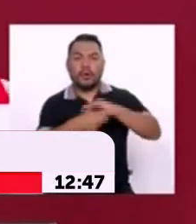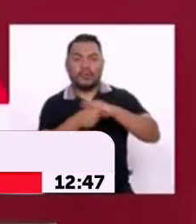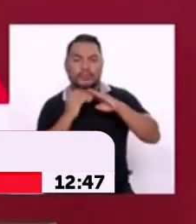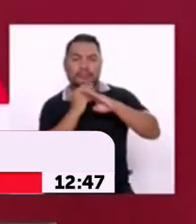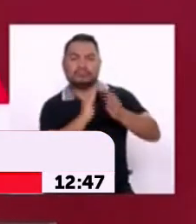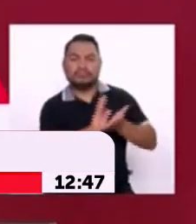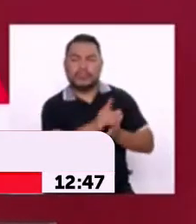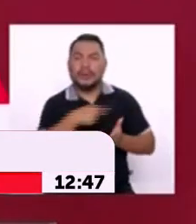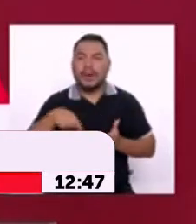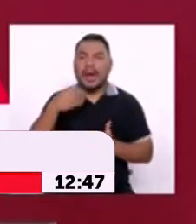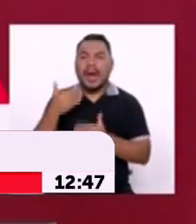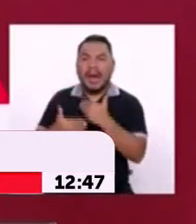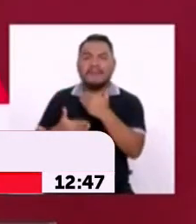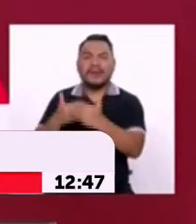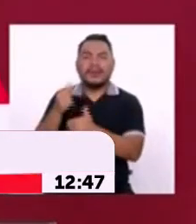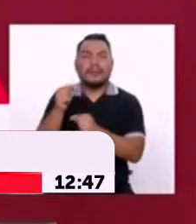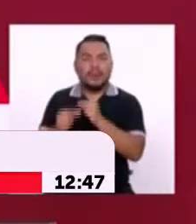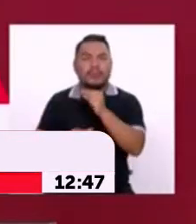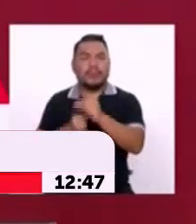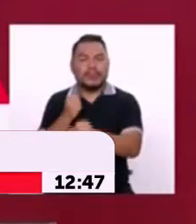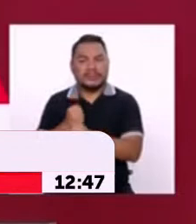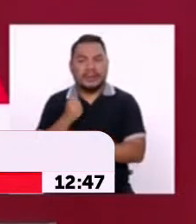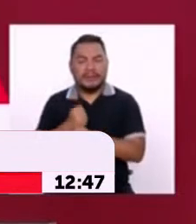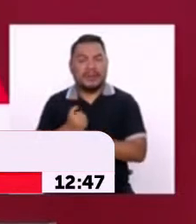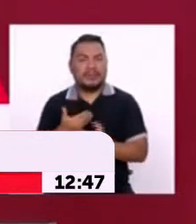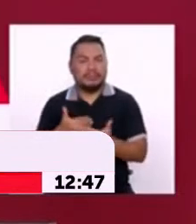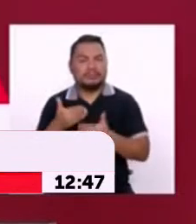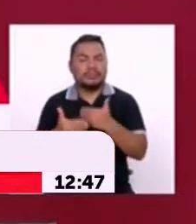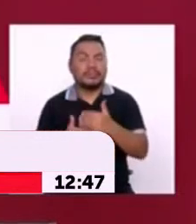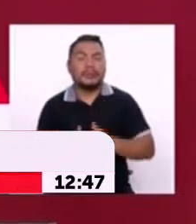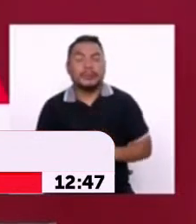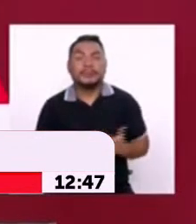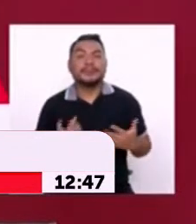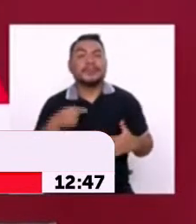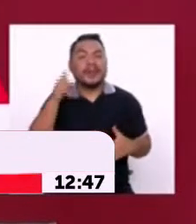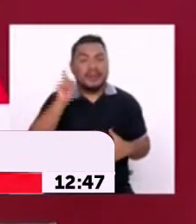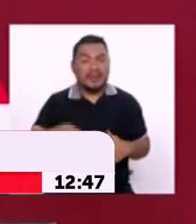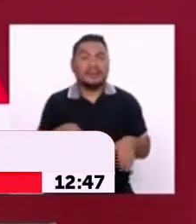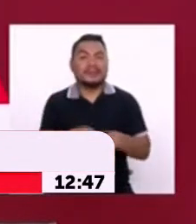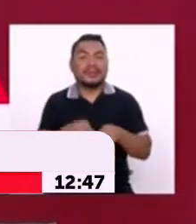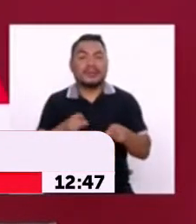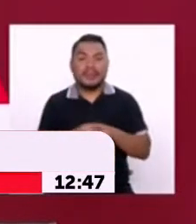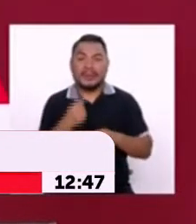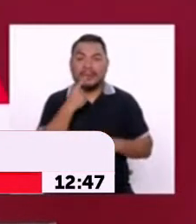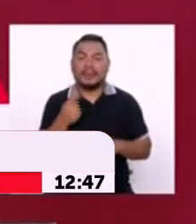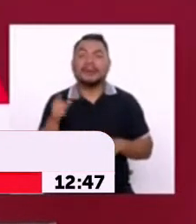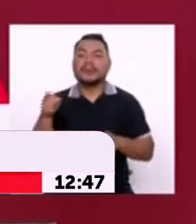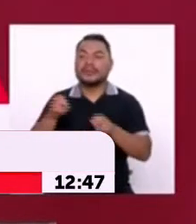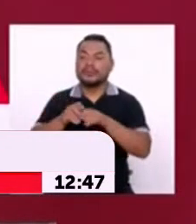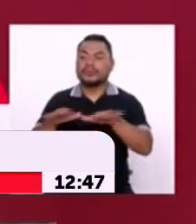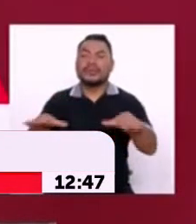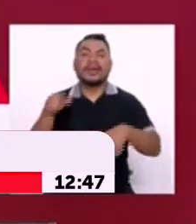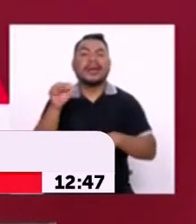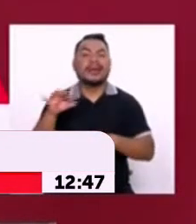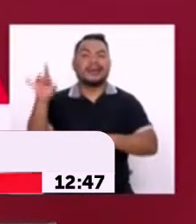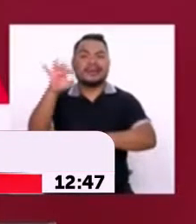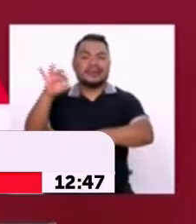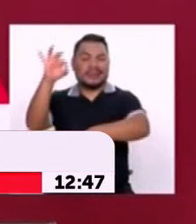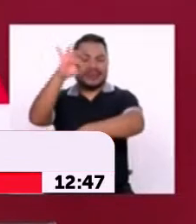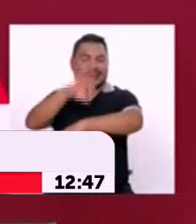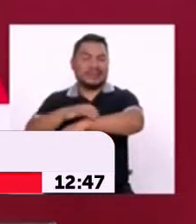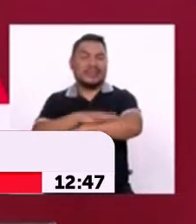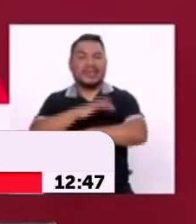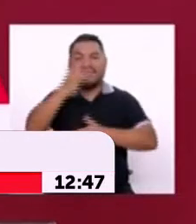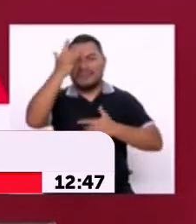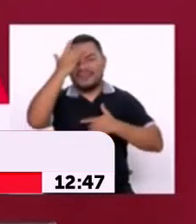y estamos avanzando en ello. Asimismo, debemos referirnos a la propagación del dengue en diversas zonas del